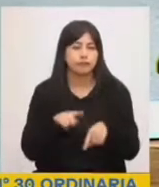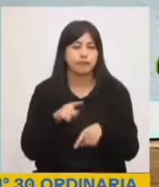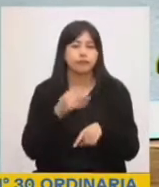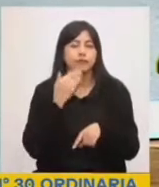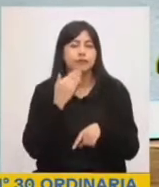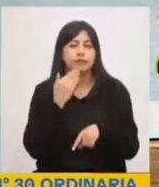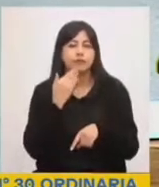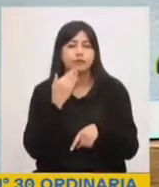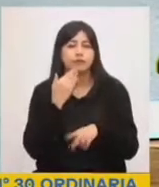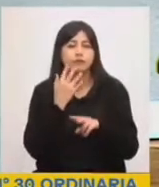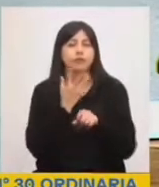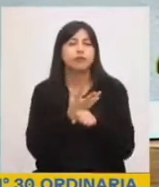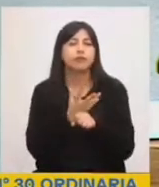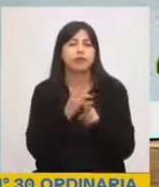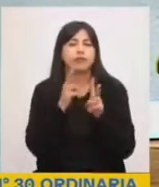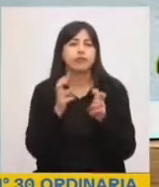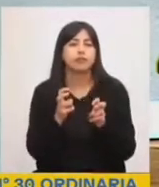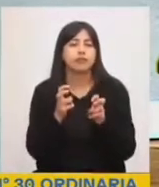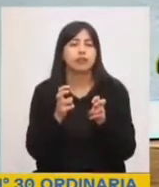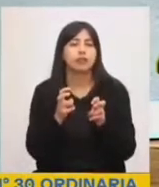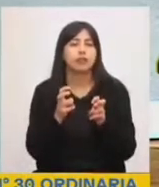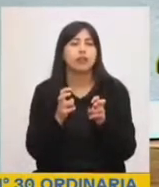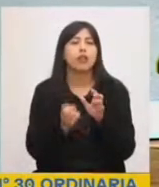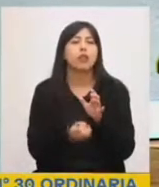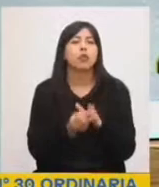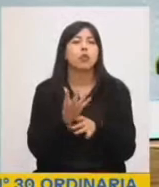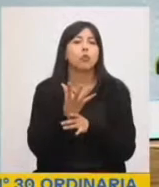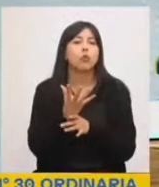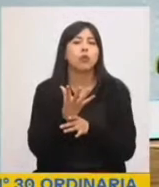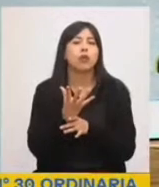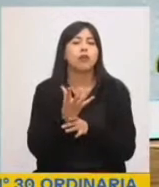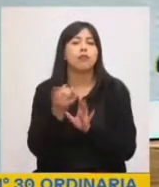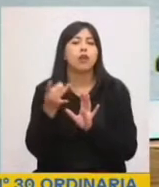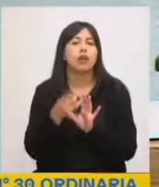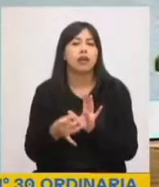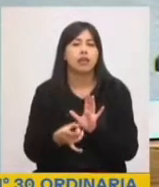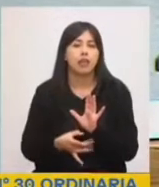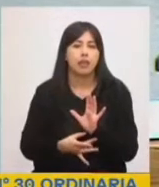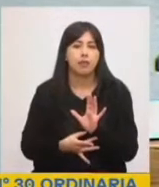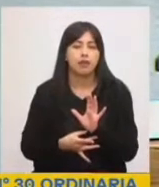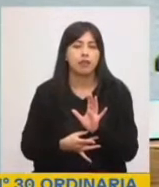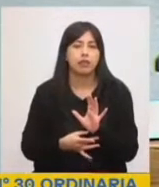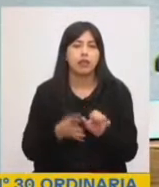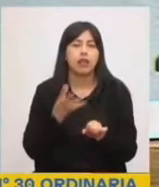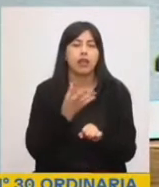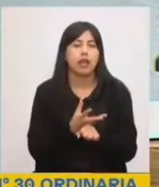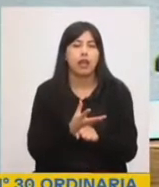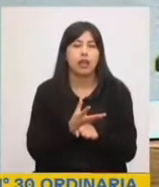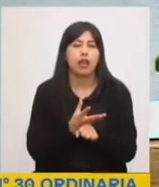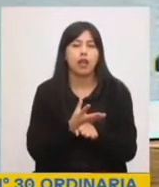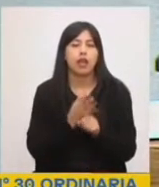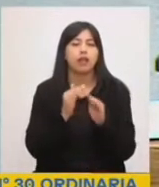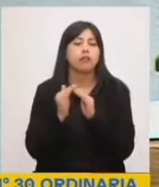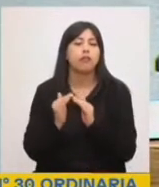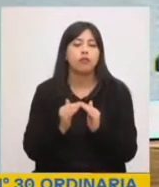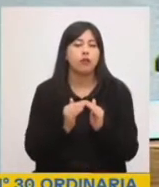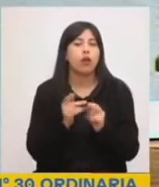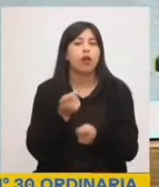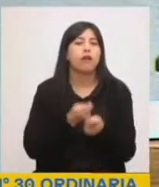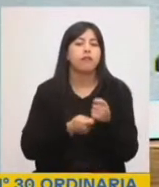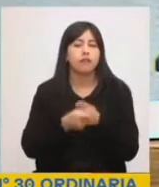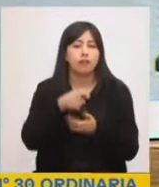El fenómeno migratorio ha contribuido a ingresar nuevos tipos de criminalidad, no necesariamente ligados al barrio o a narcotráfico, y